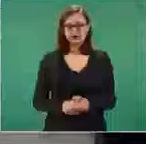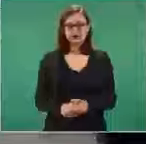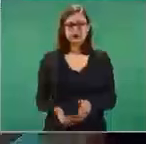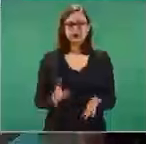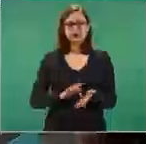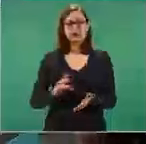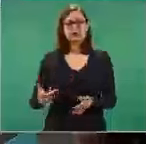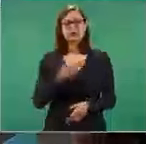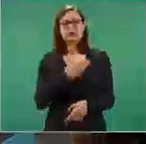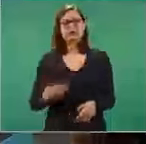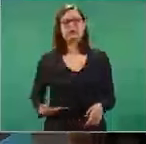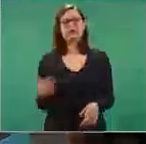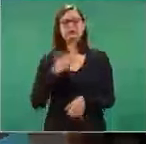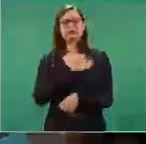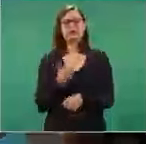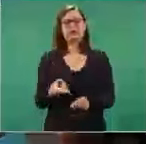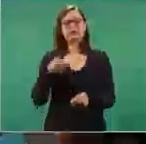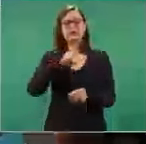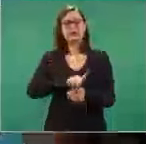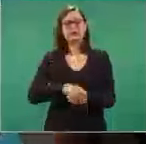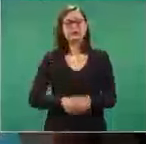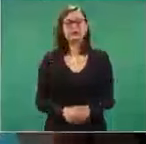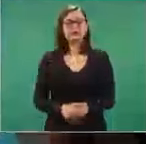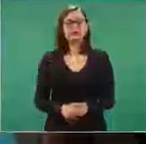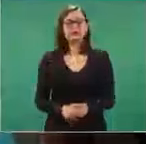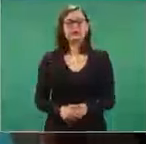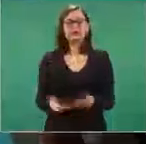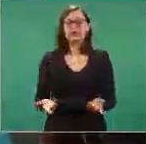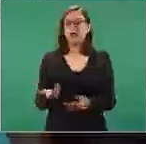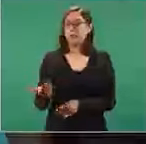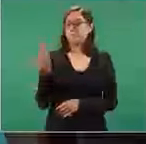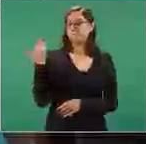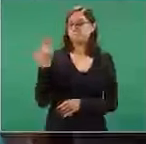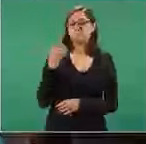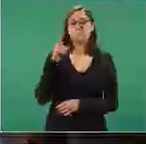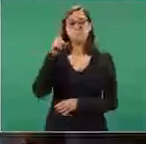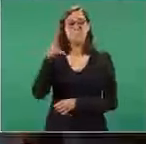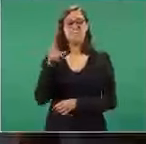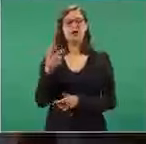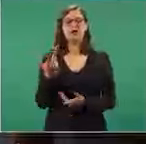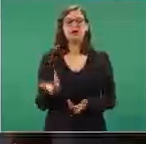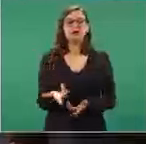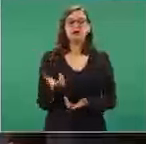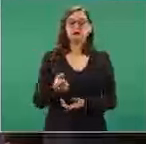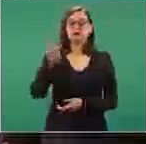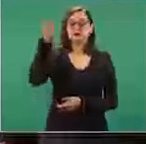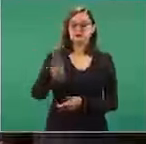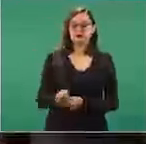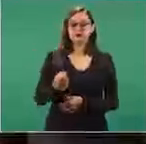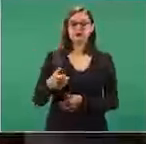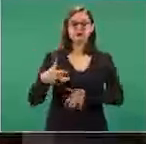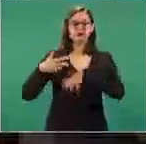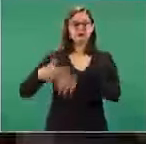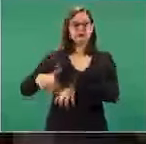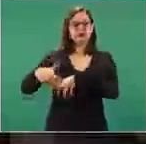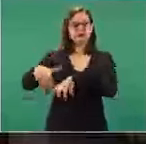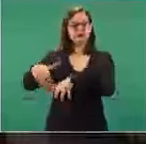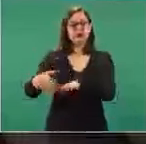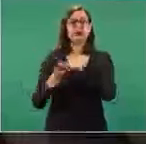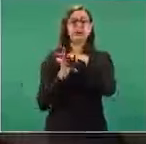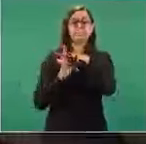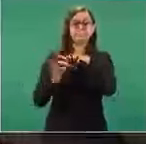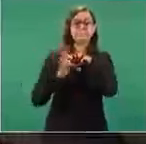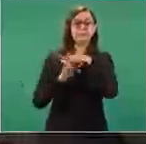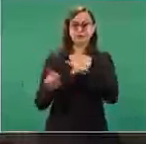Gracias, presidente. Buenos días. Preguntarle sobre la caravana de migrantes que hay en el sur del país, hasta dónde va a llegar el gobierno para